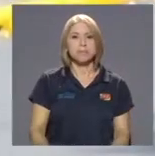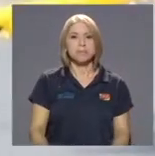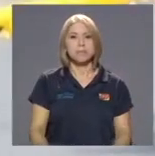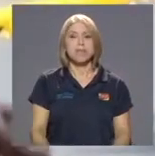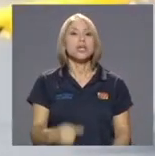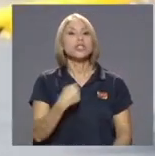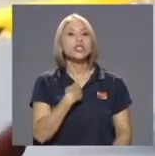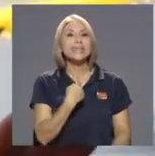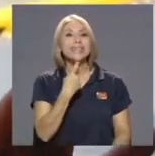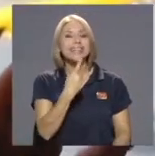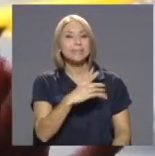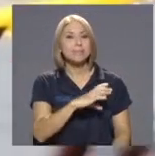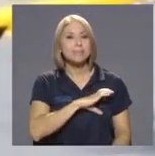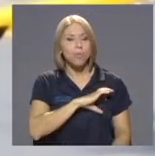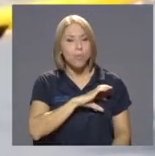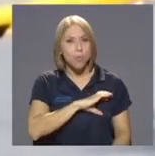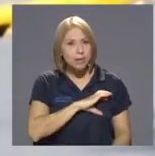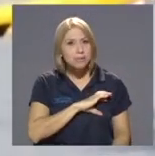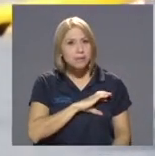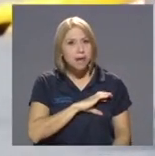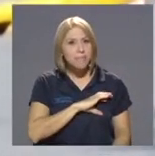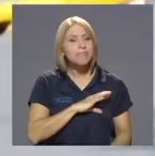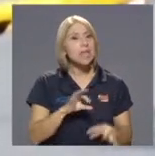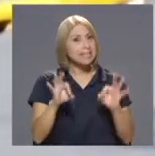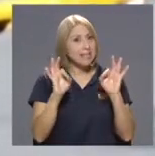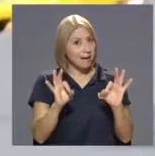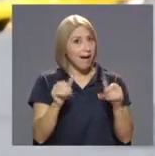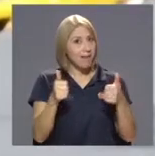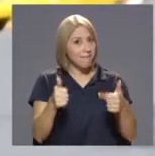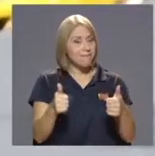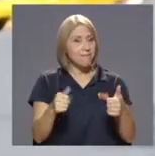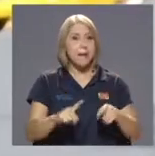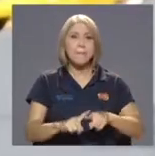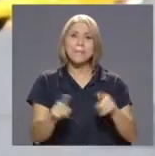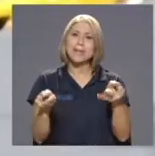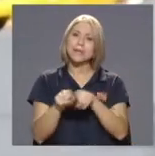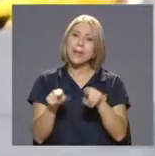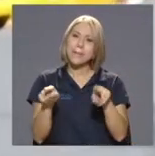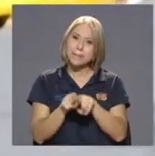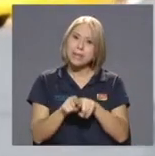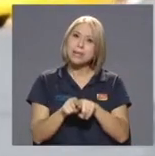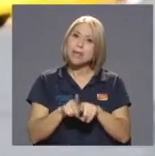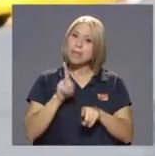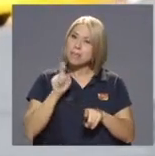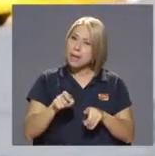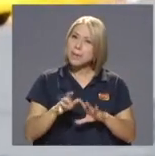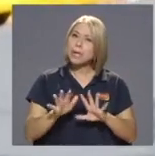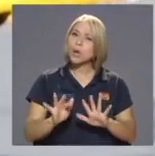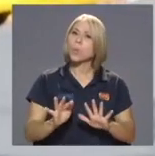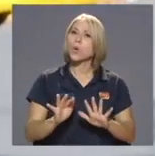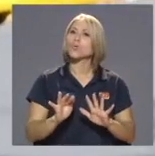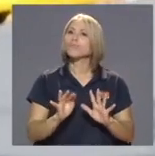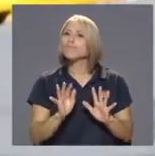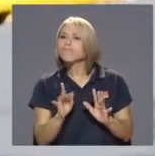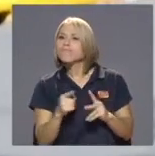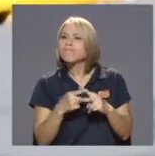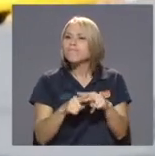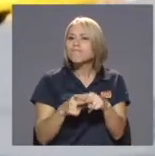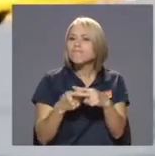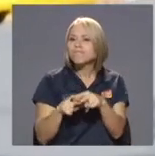diría que la policía está calificada, pero también hay que socar ciertas tuercas ahí